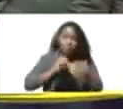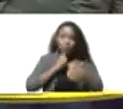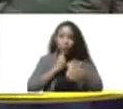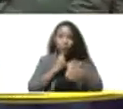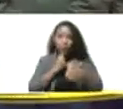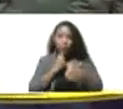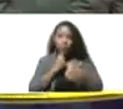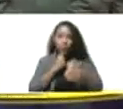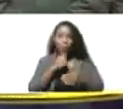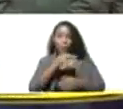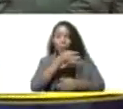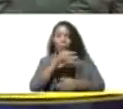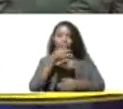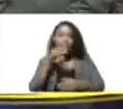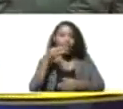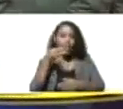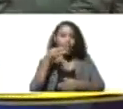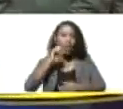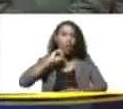un magnífico tesoro